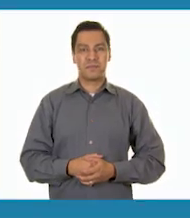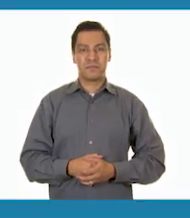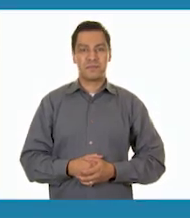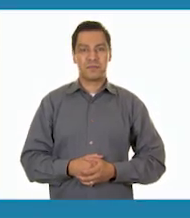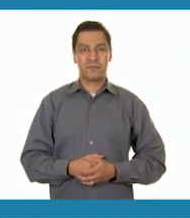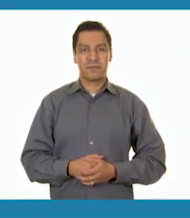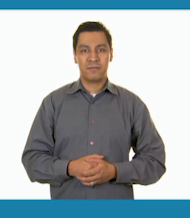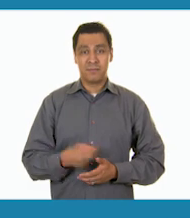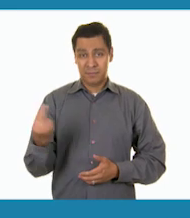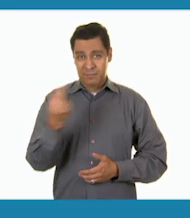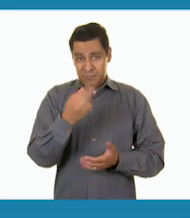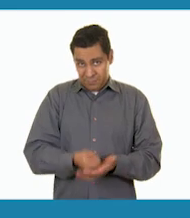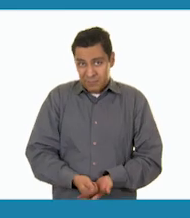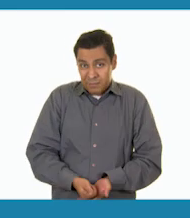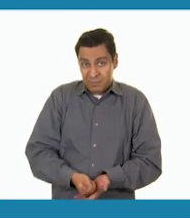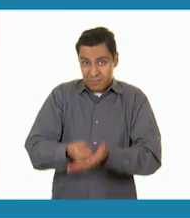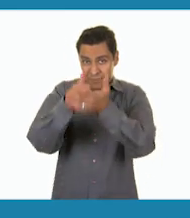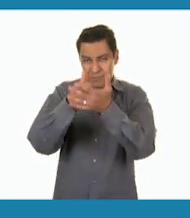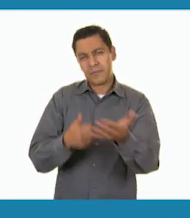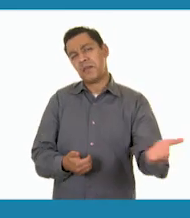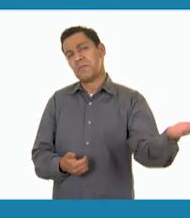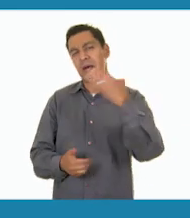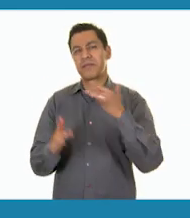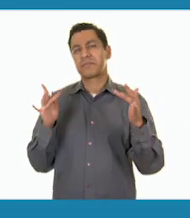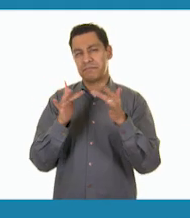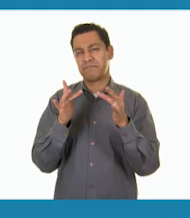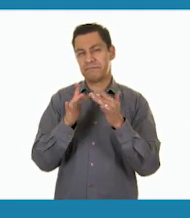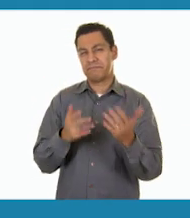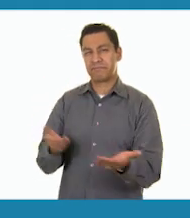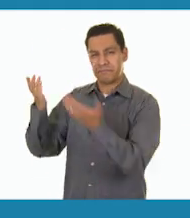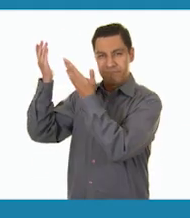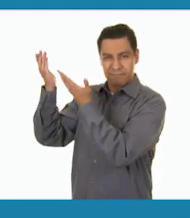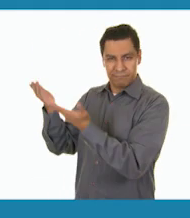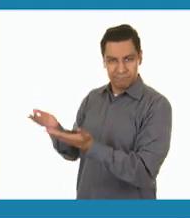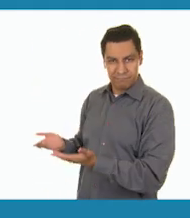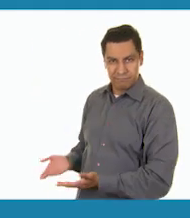si necesitas ayuda para resolver tus dudas contáctanos